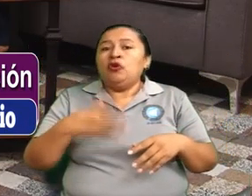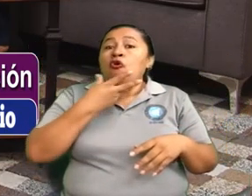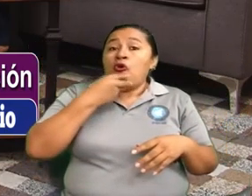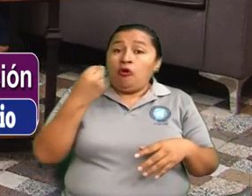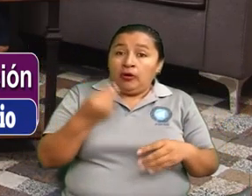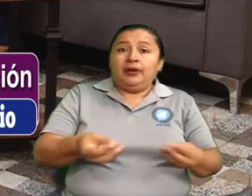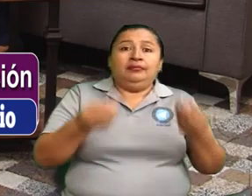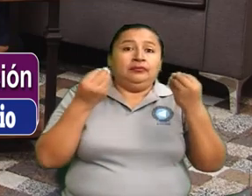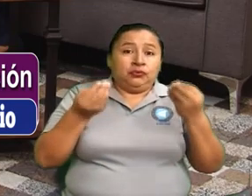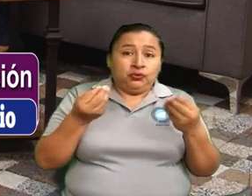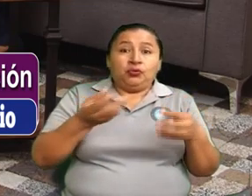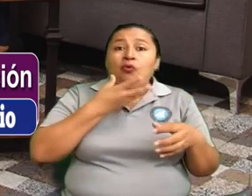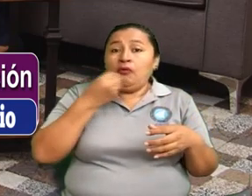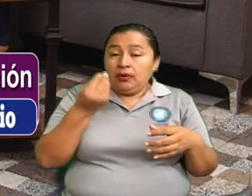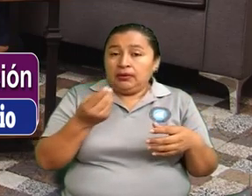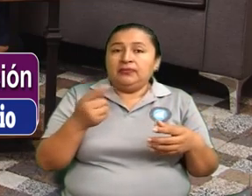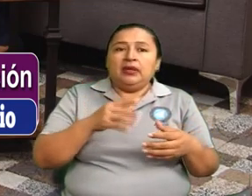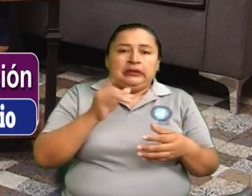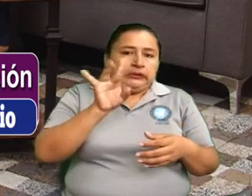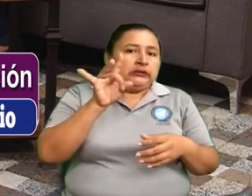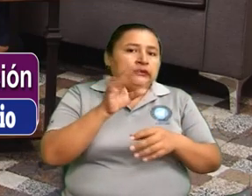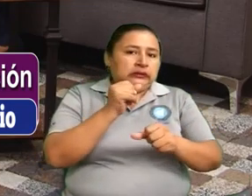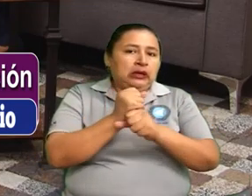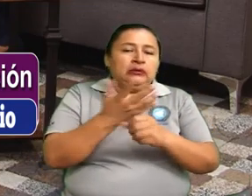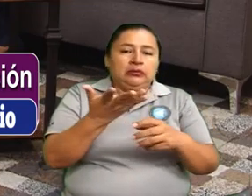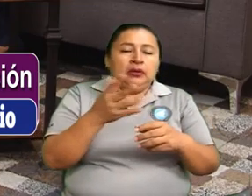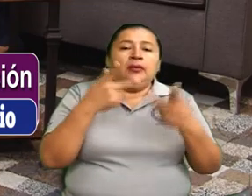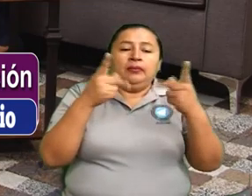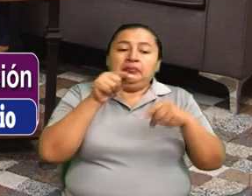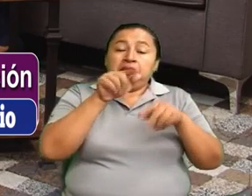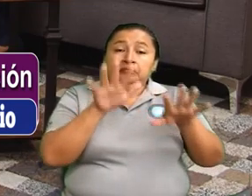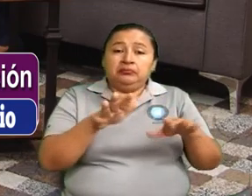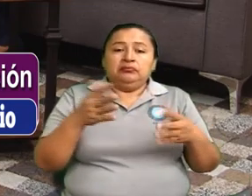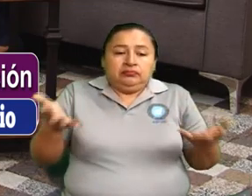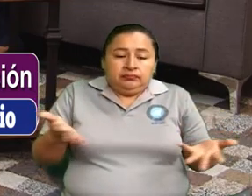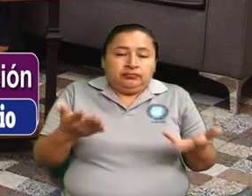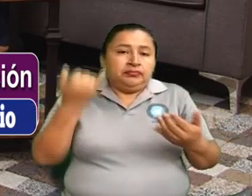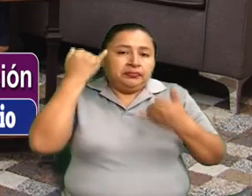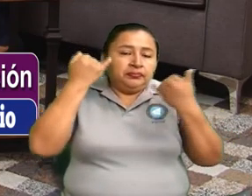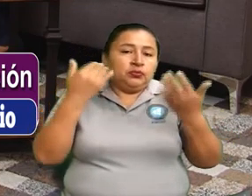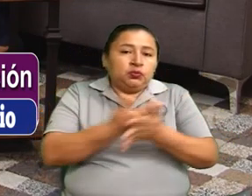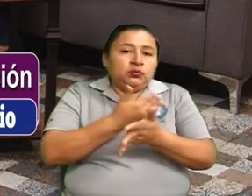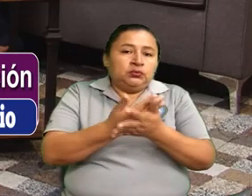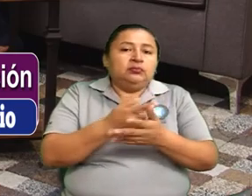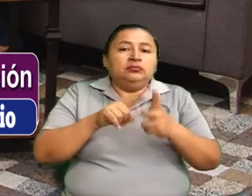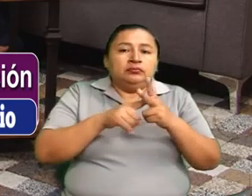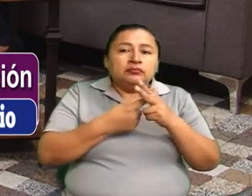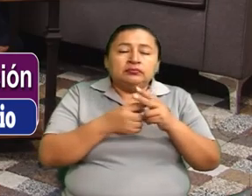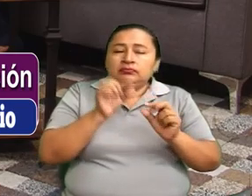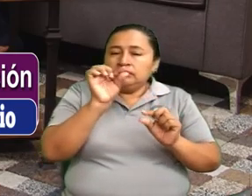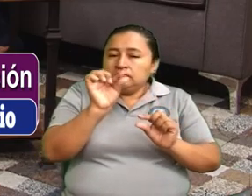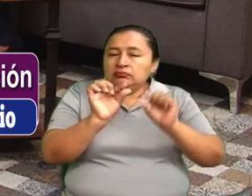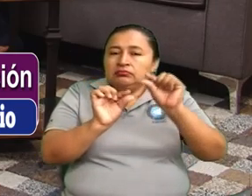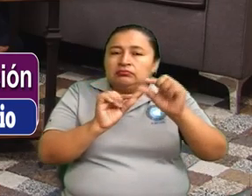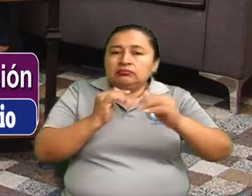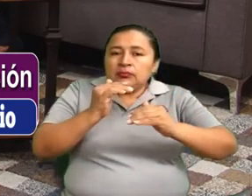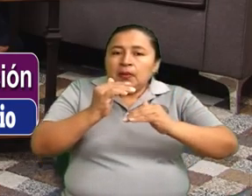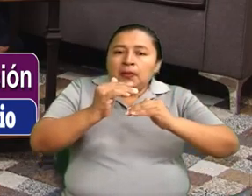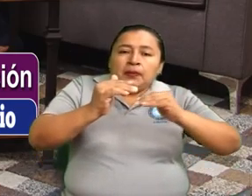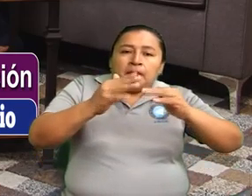jóvenes, ¿verdad? Antes de 15 años, pero que están ahí y han surgido más. Como decimos, comenzamos con un poquito, a medida que